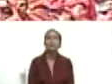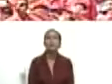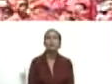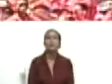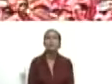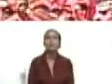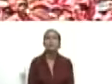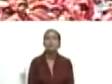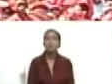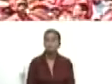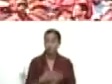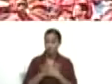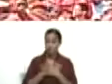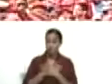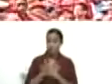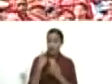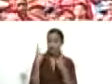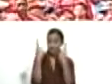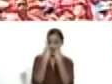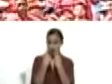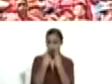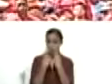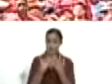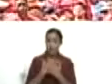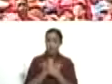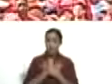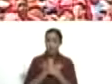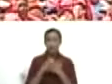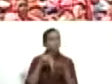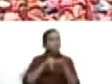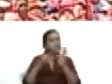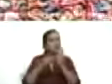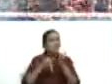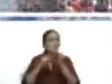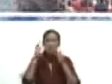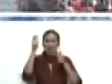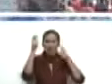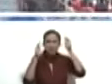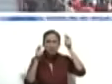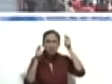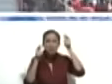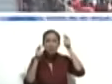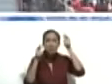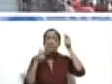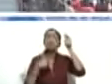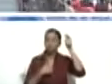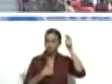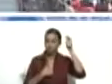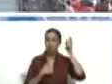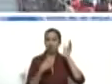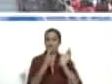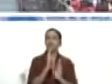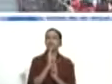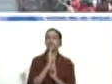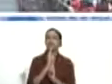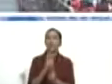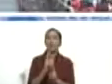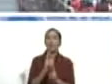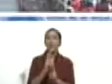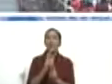Cuando a mí me preguntan ¿qué es el chavismo? Yo digo, es